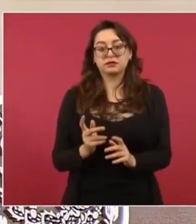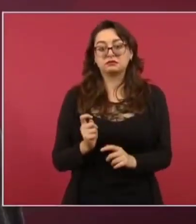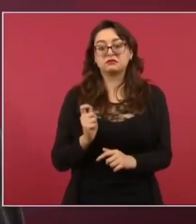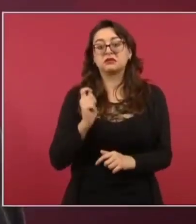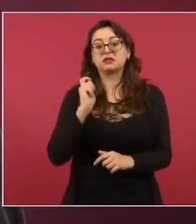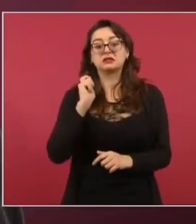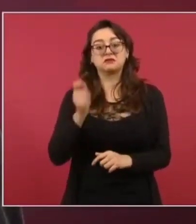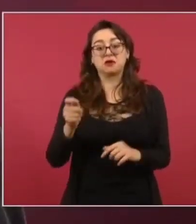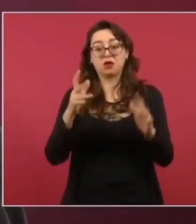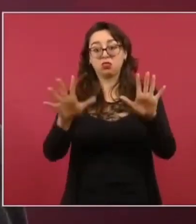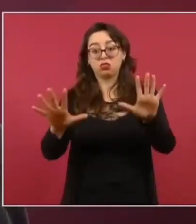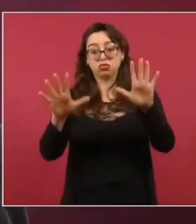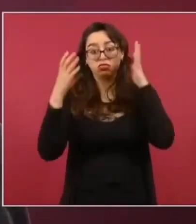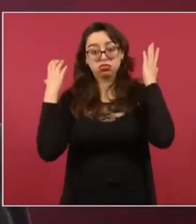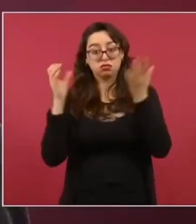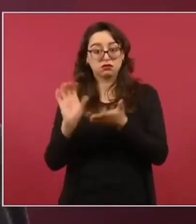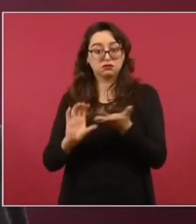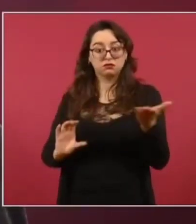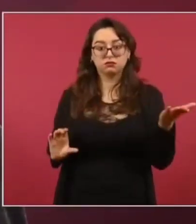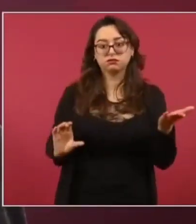valor